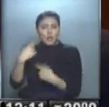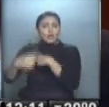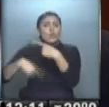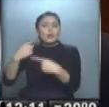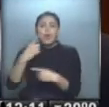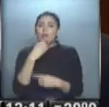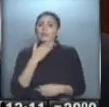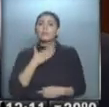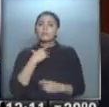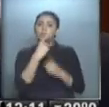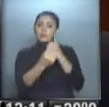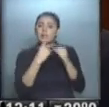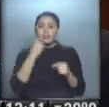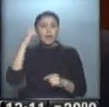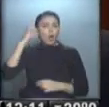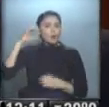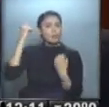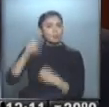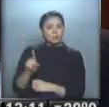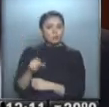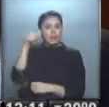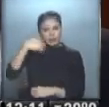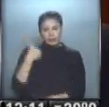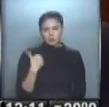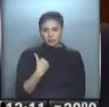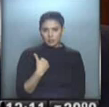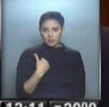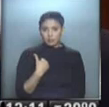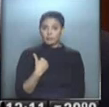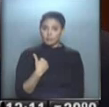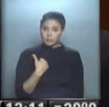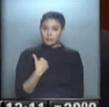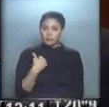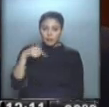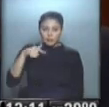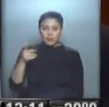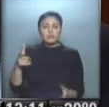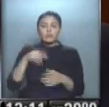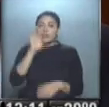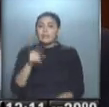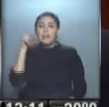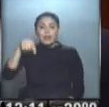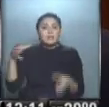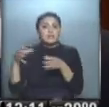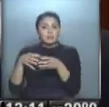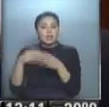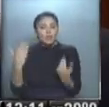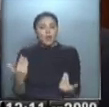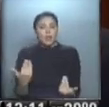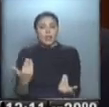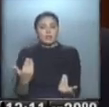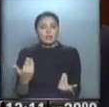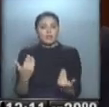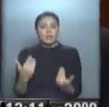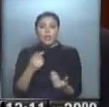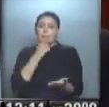voz crítica, medio crítico en el Estado argentino. Es un medio, el único medio que está en condiciones de